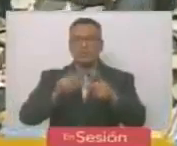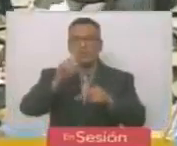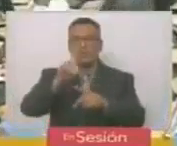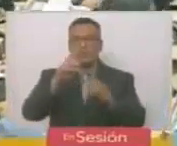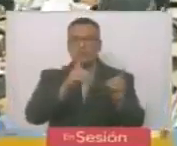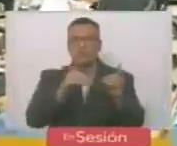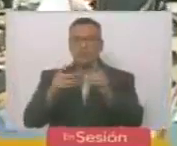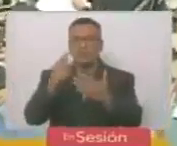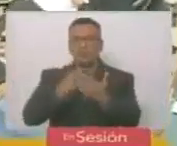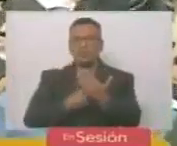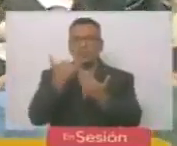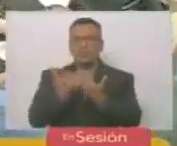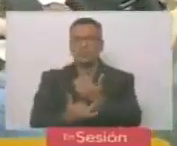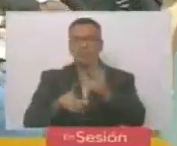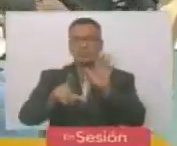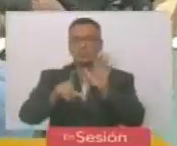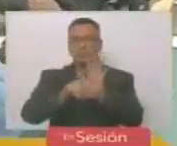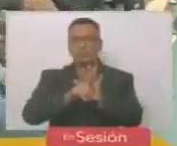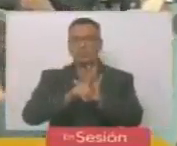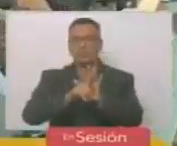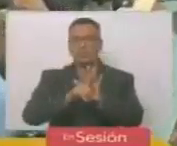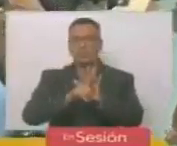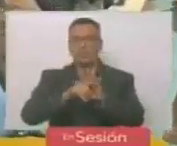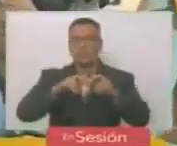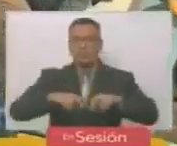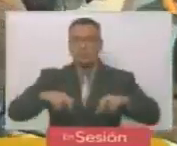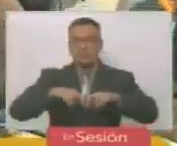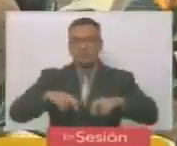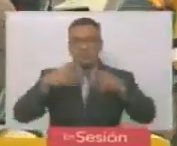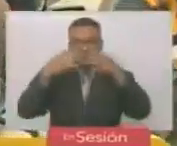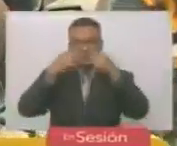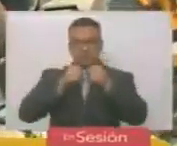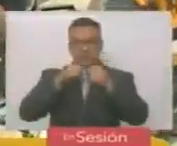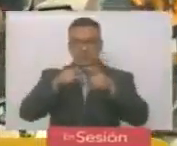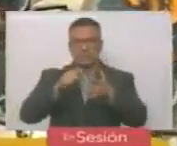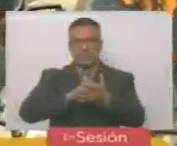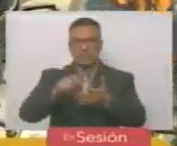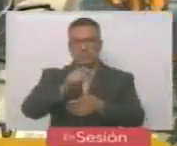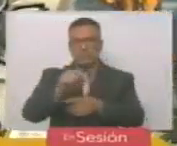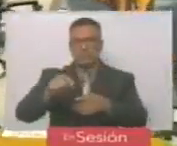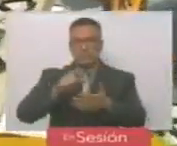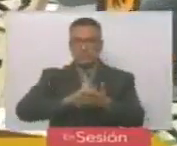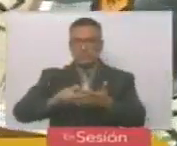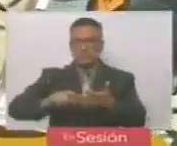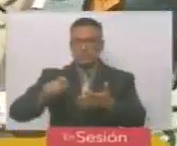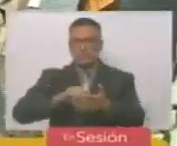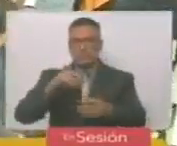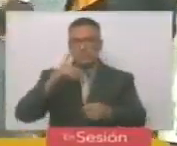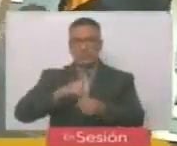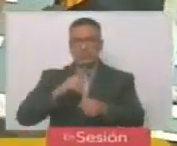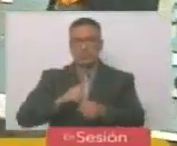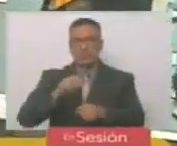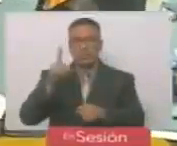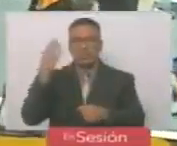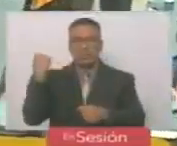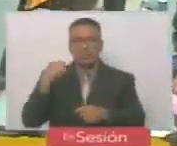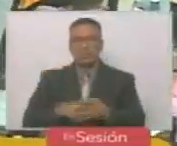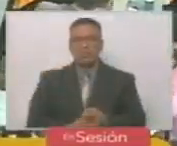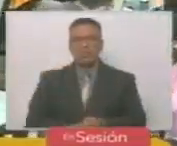del proyecto de ley de registro de antecedentes penales, una ley que data desde